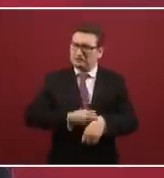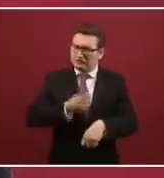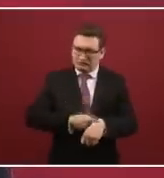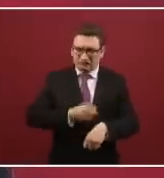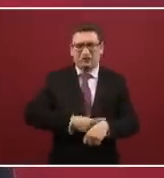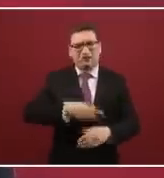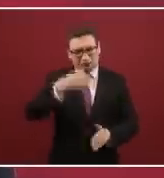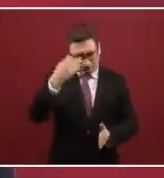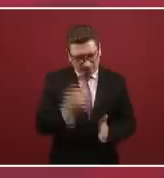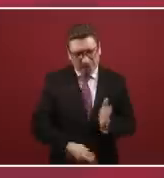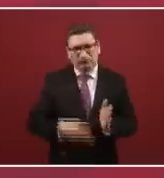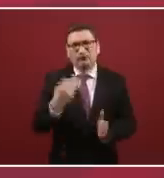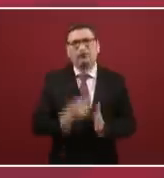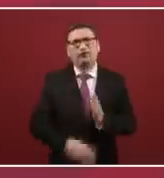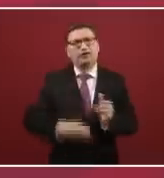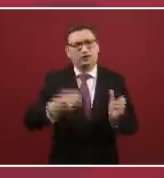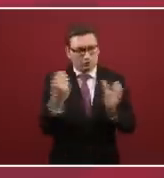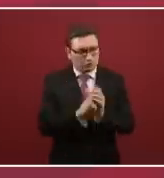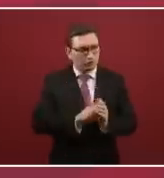cursos, talleres,